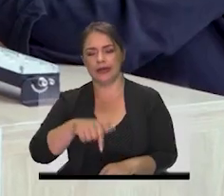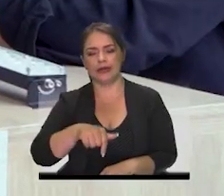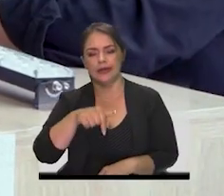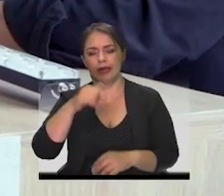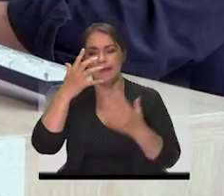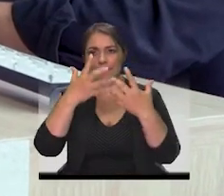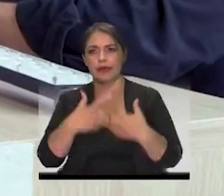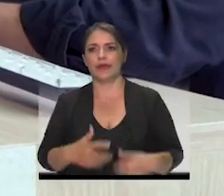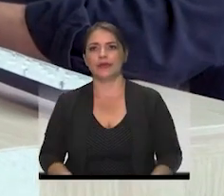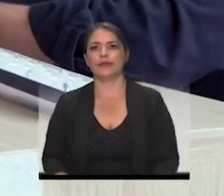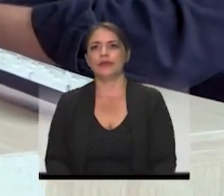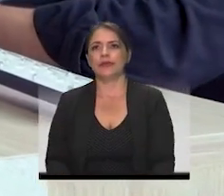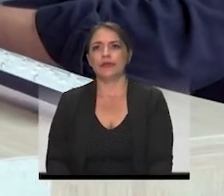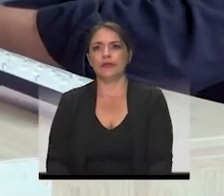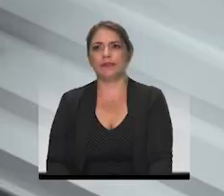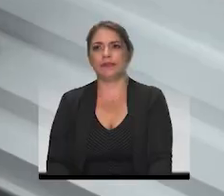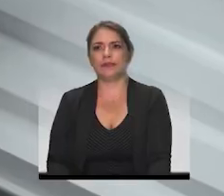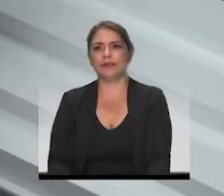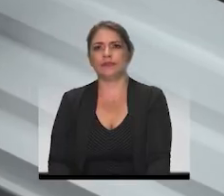nosotros.